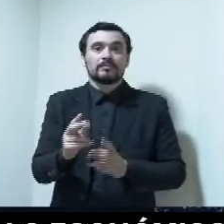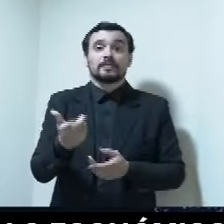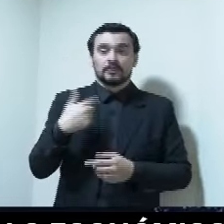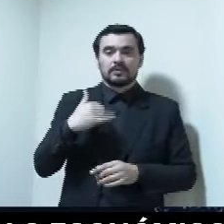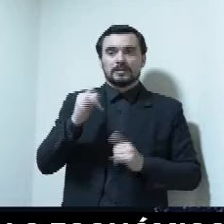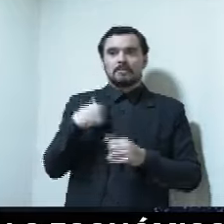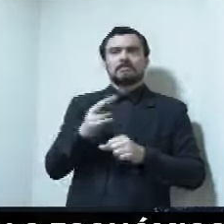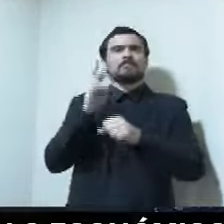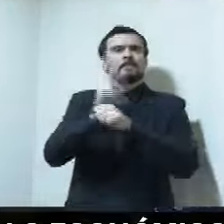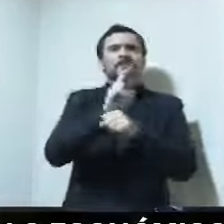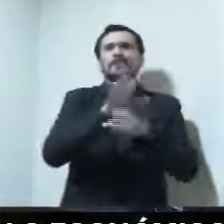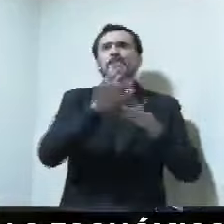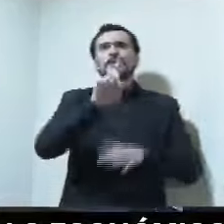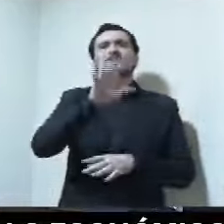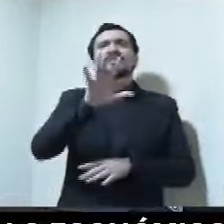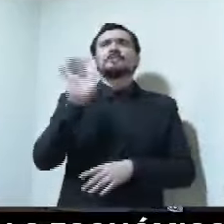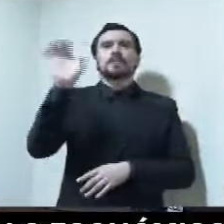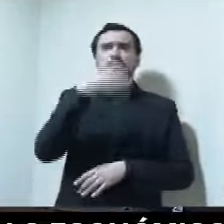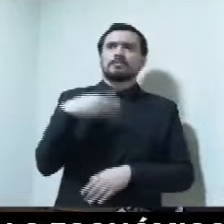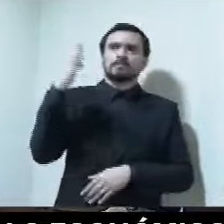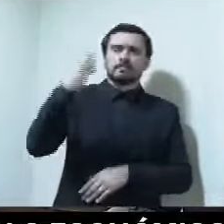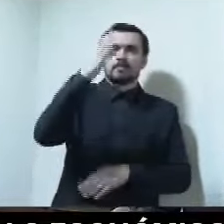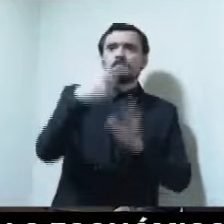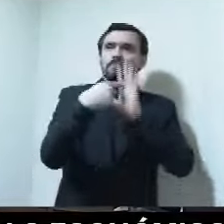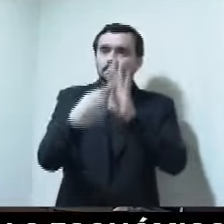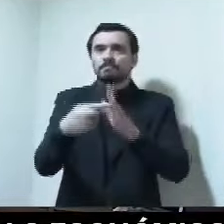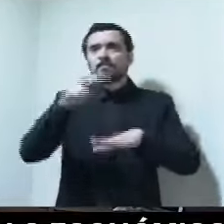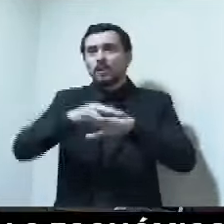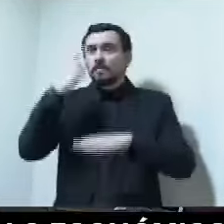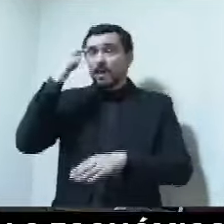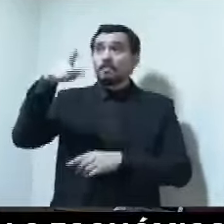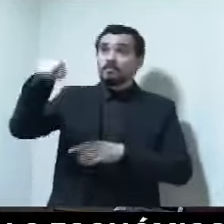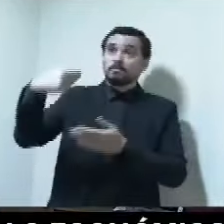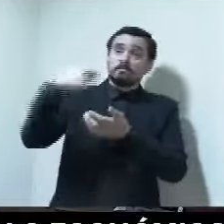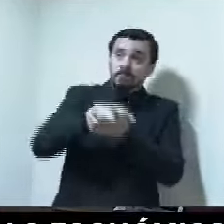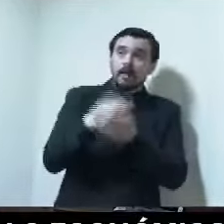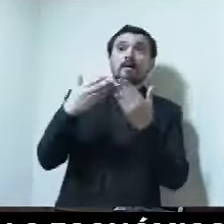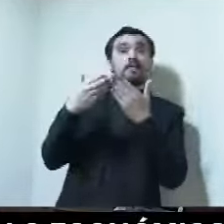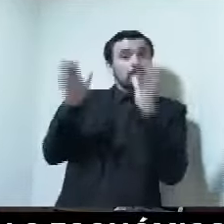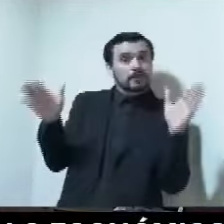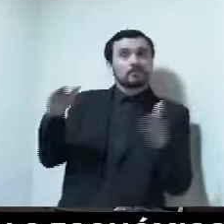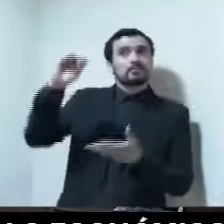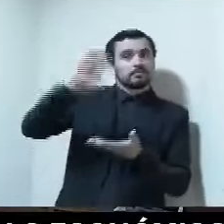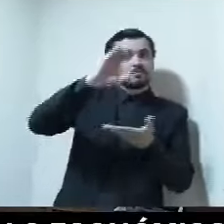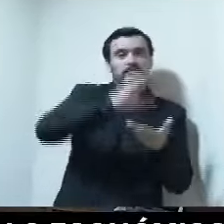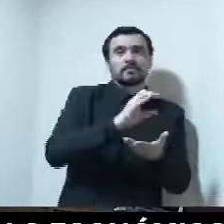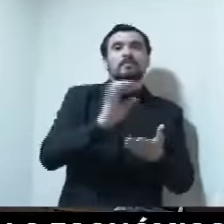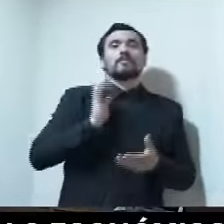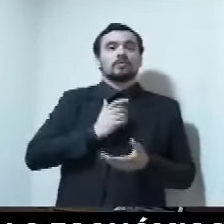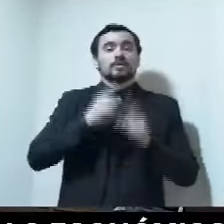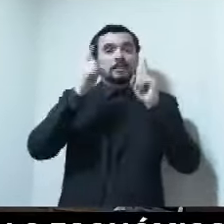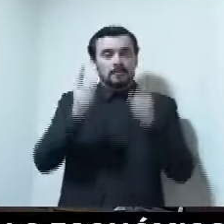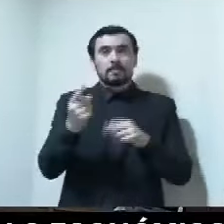liderado visitas a más de 15 países para presentar al país, atraer inversiones y abrir mercados. También hemos